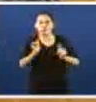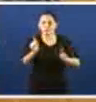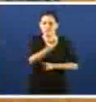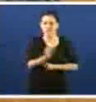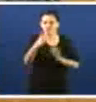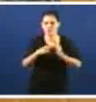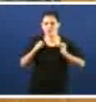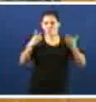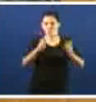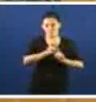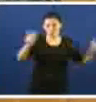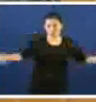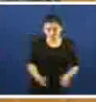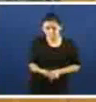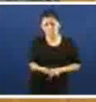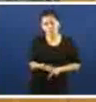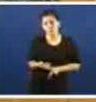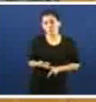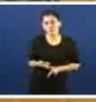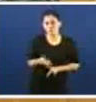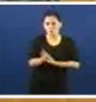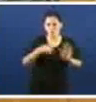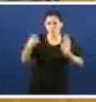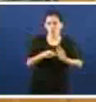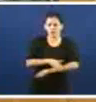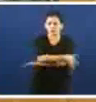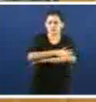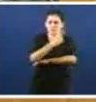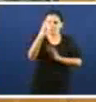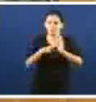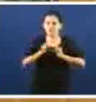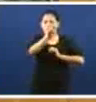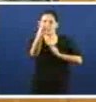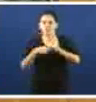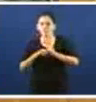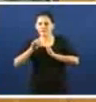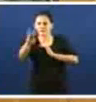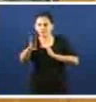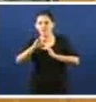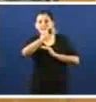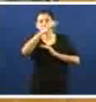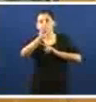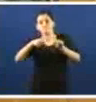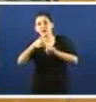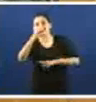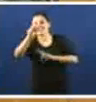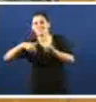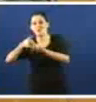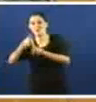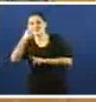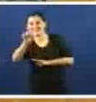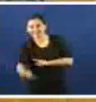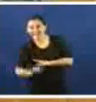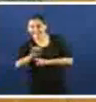2009. O recorte o 31% de los créditos anuales de Estado para 2012 y 2013, acumulado 31%, para ir más de más sí. Que da lugar a que